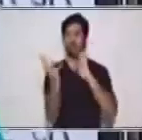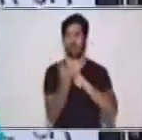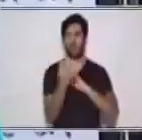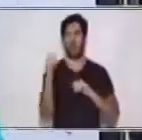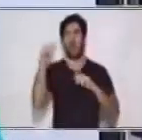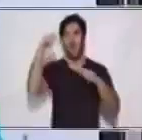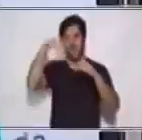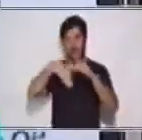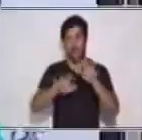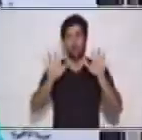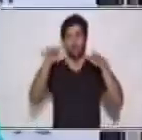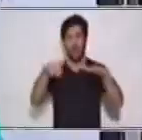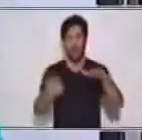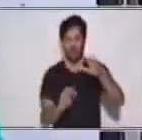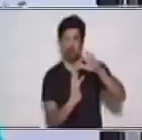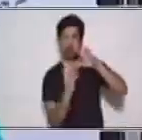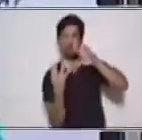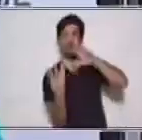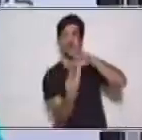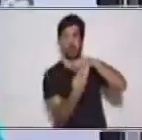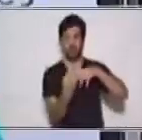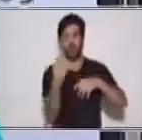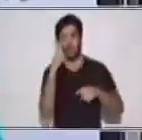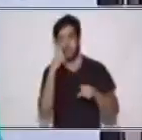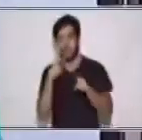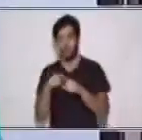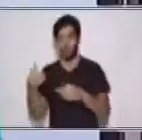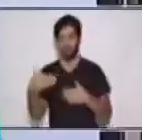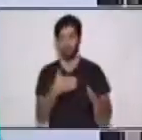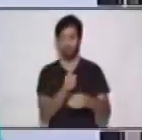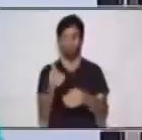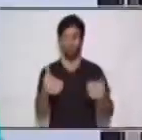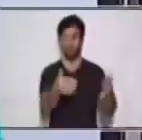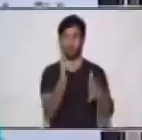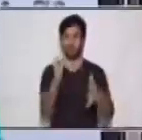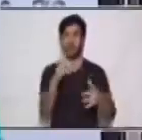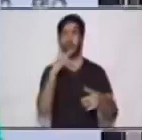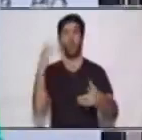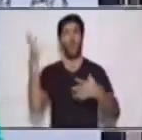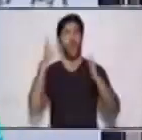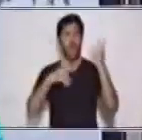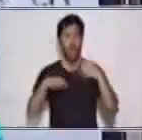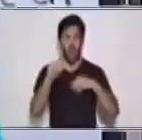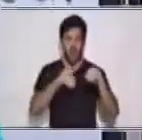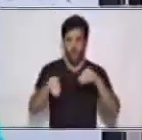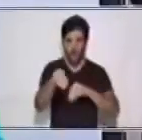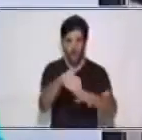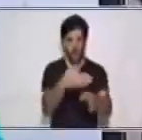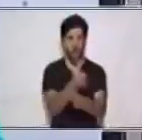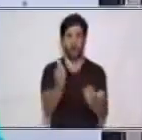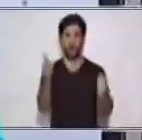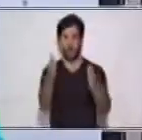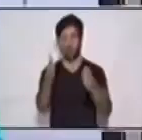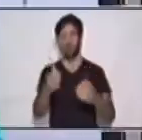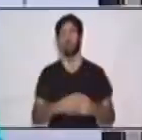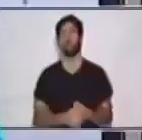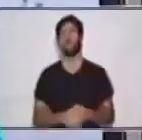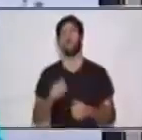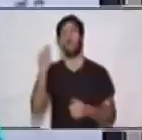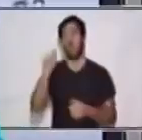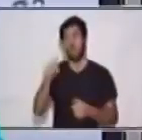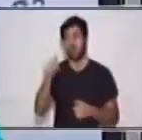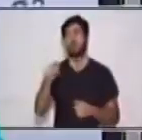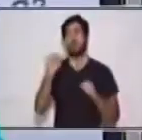submarino salpicado de especies multicolores. Es un sitio ideal para el descanso en un ambiente